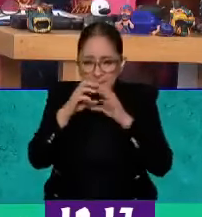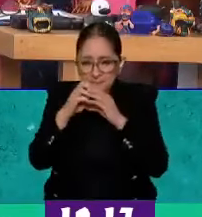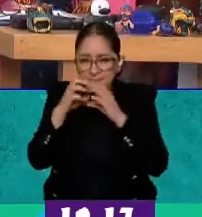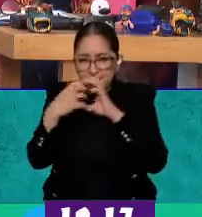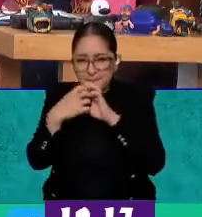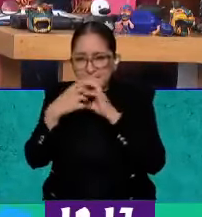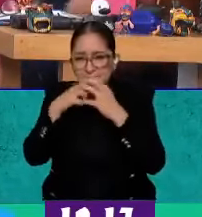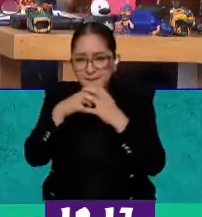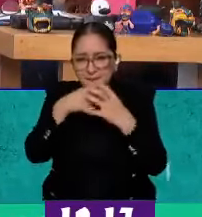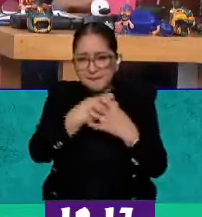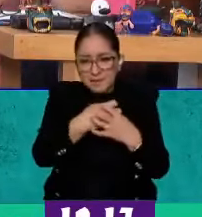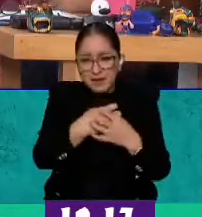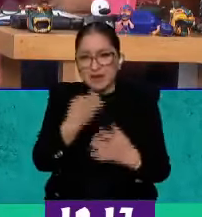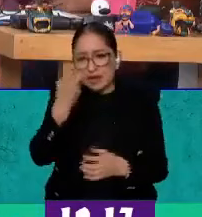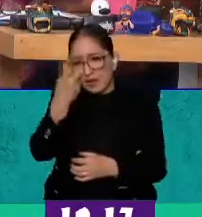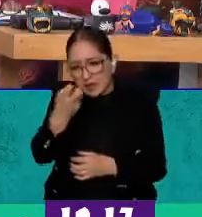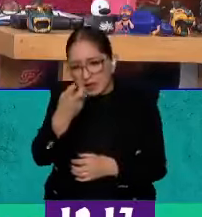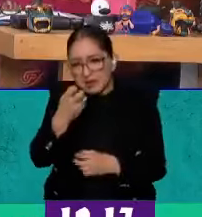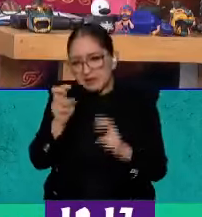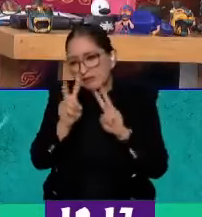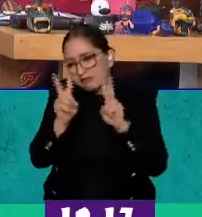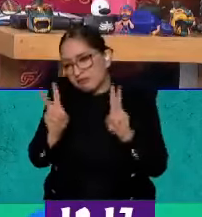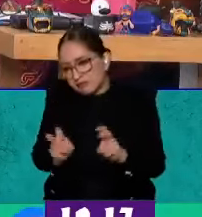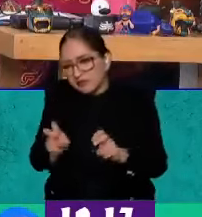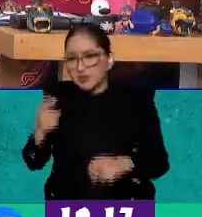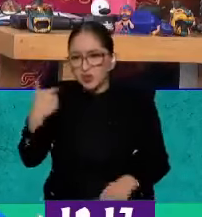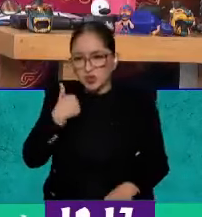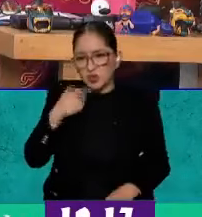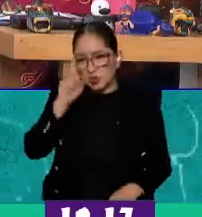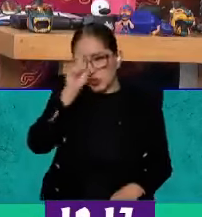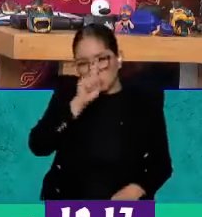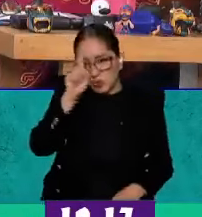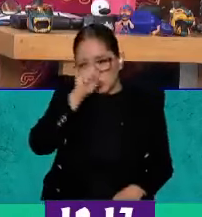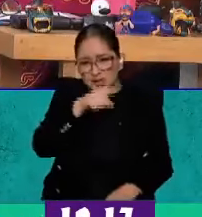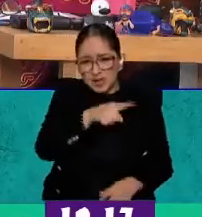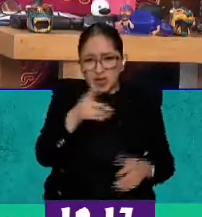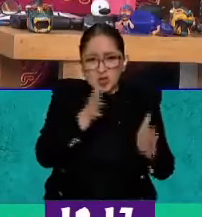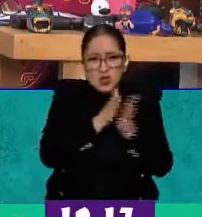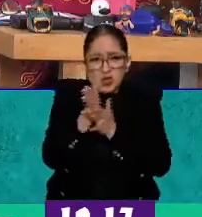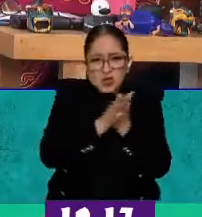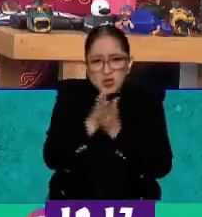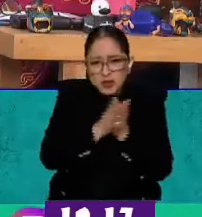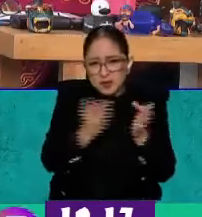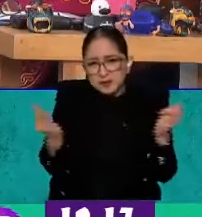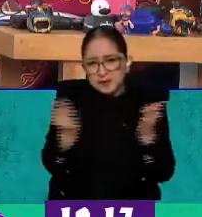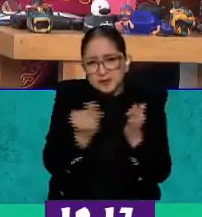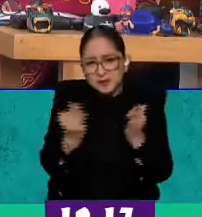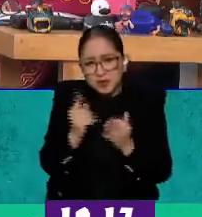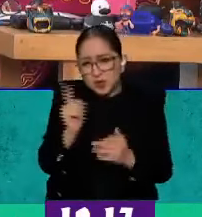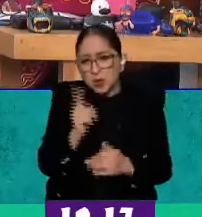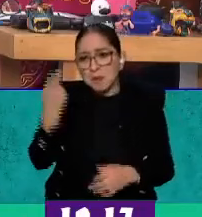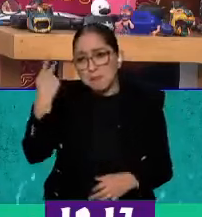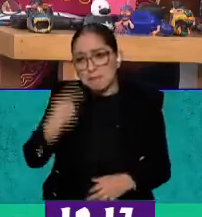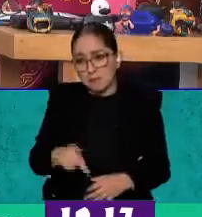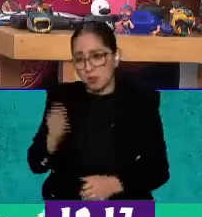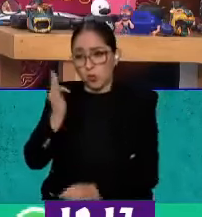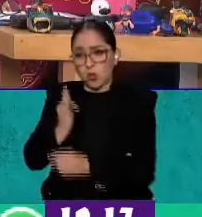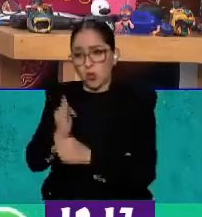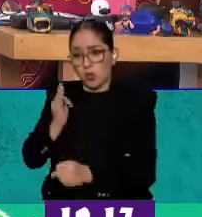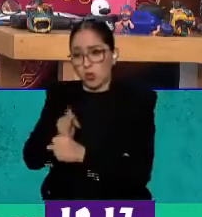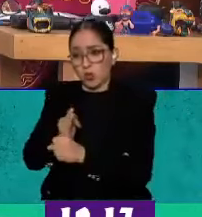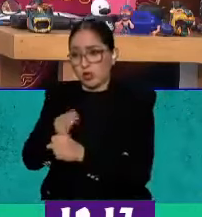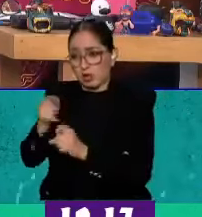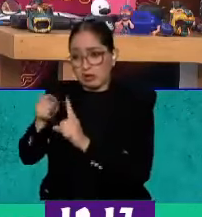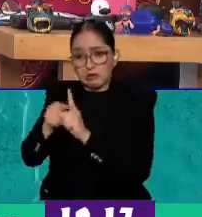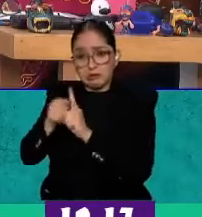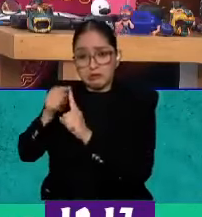manera. Y por eso pasa con la refrigeración. Por eso no es tan bueno meterlos al refri. Aunque en esta época que es Durango no los puedes tener afuera